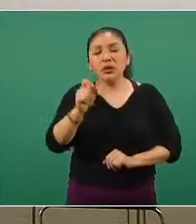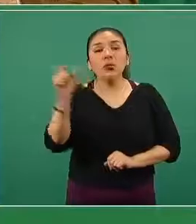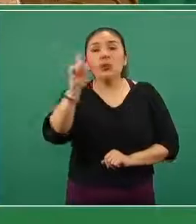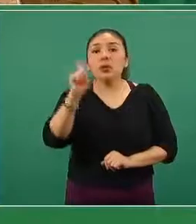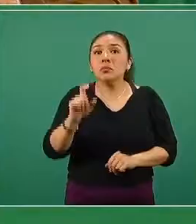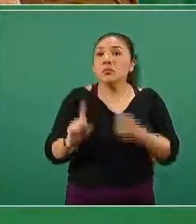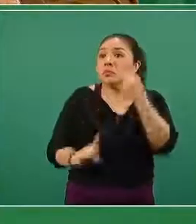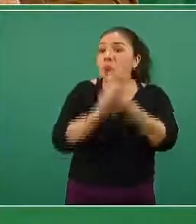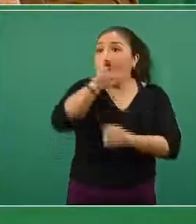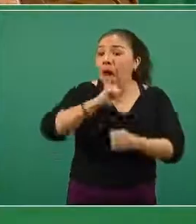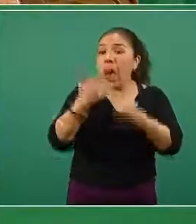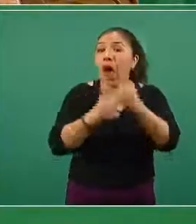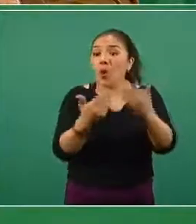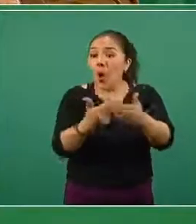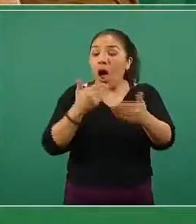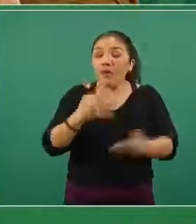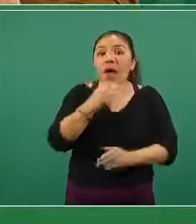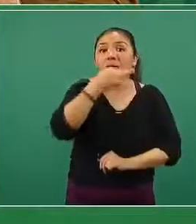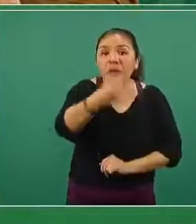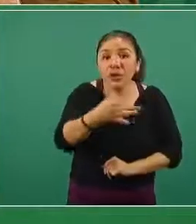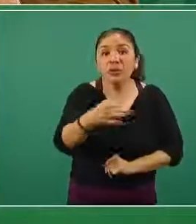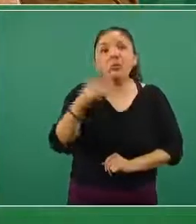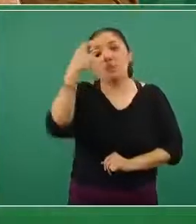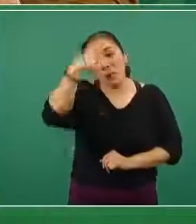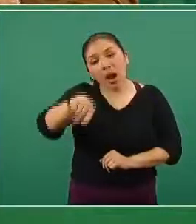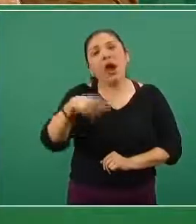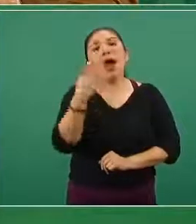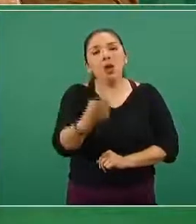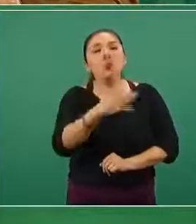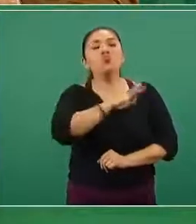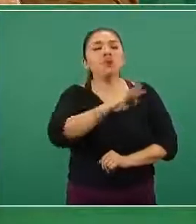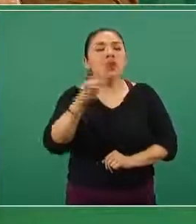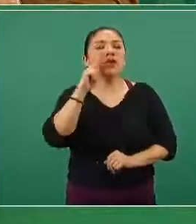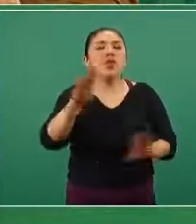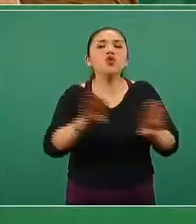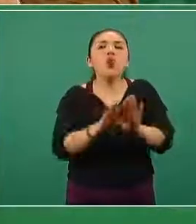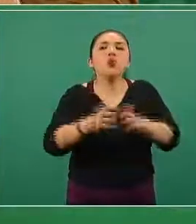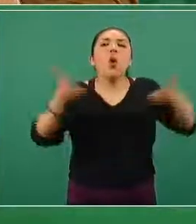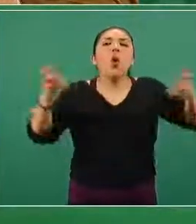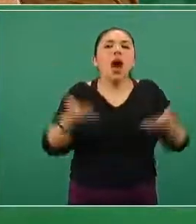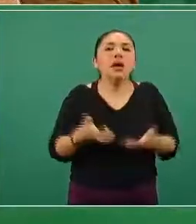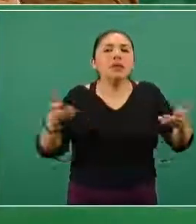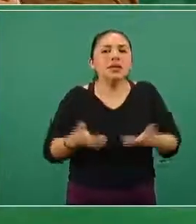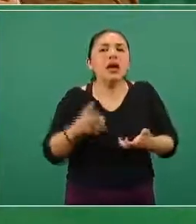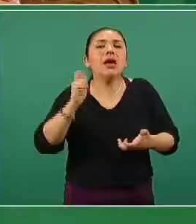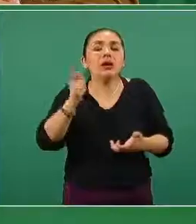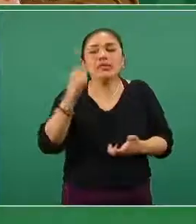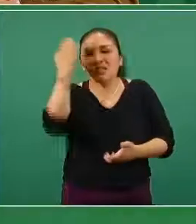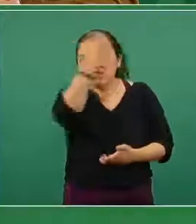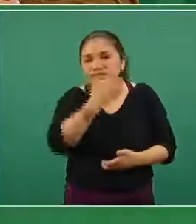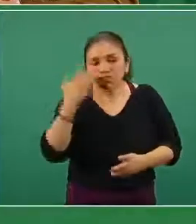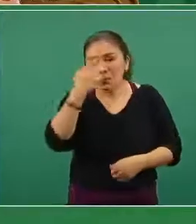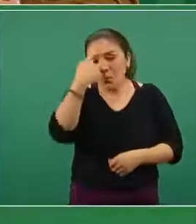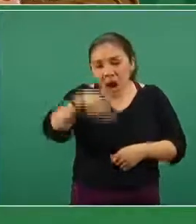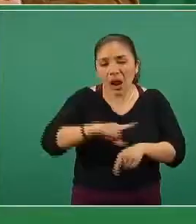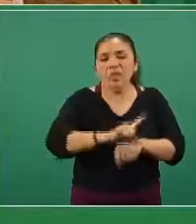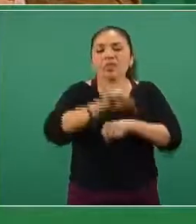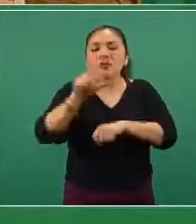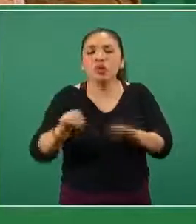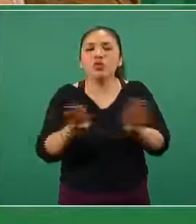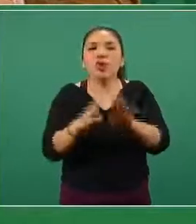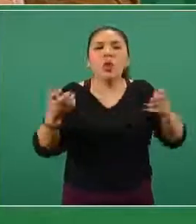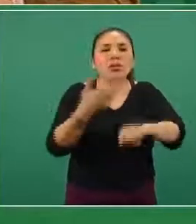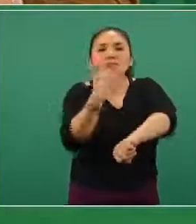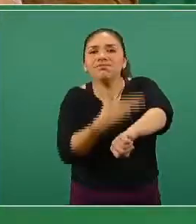alerta temprana que pudiéramos tener en referencia para poder ver y hacer las evaluaciones conducentes